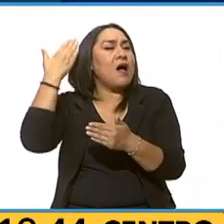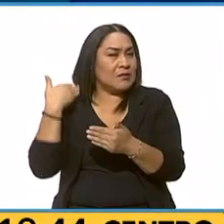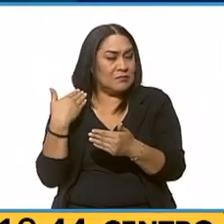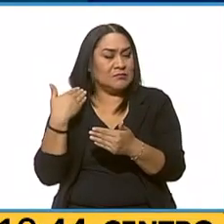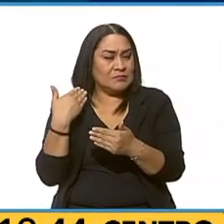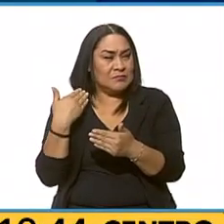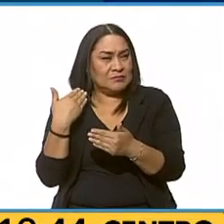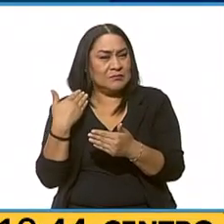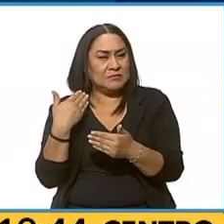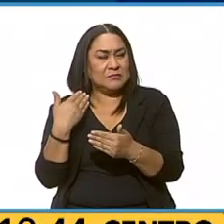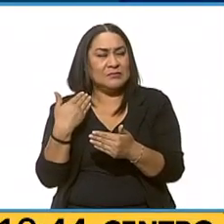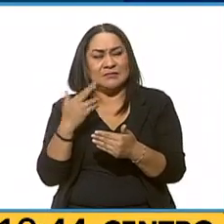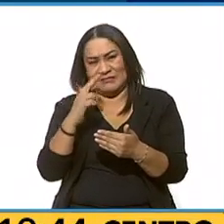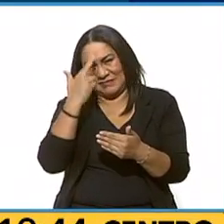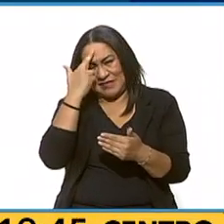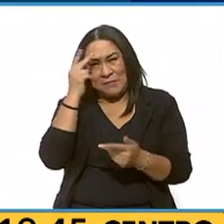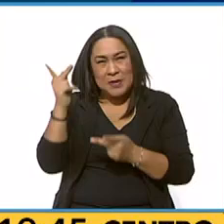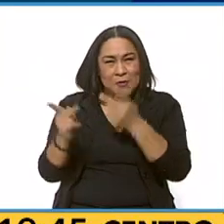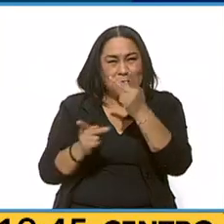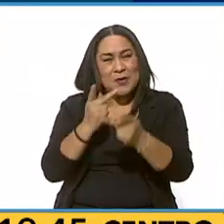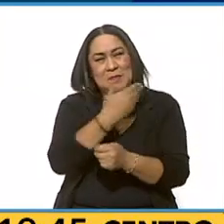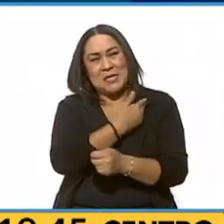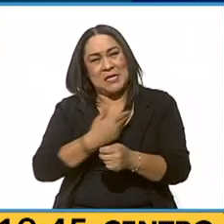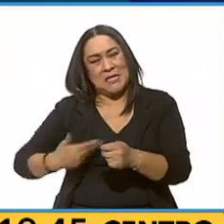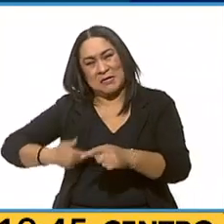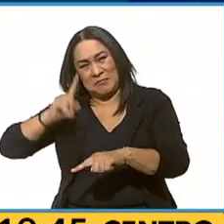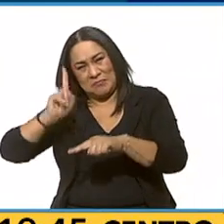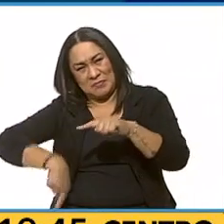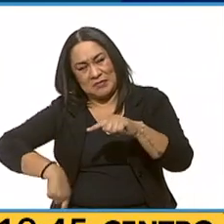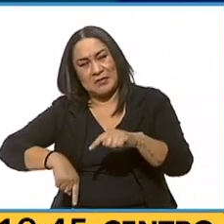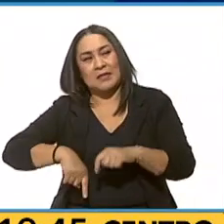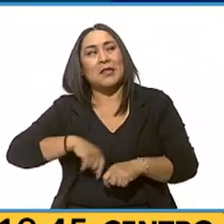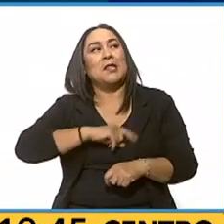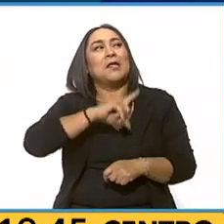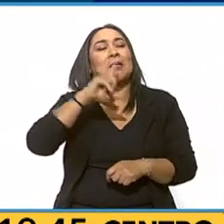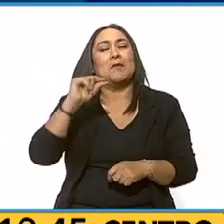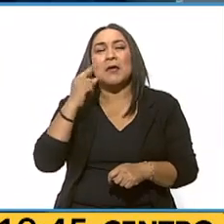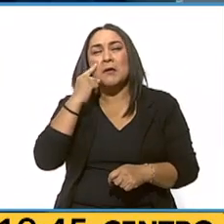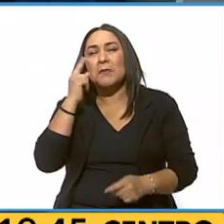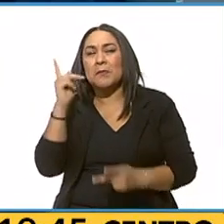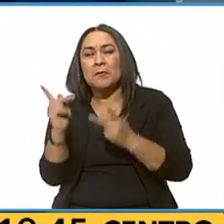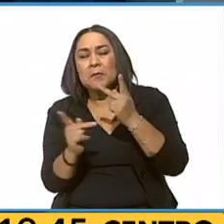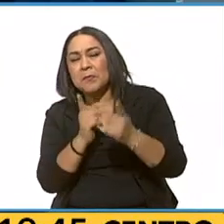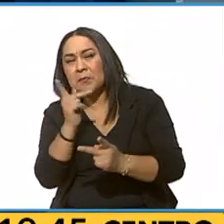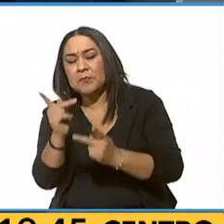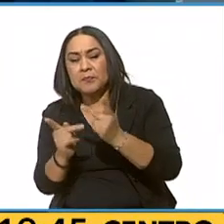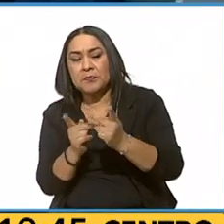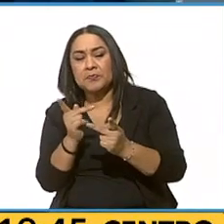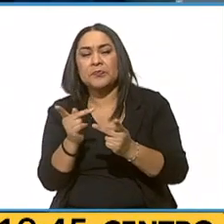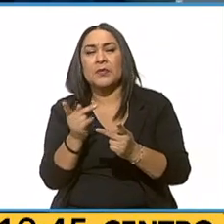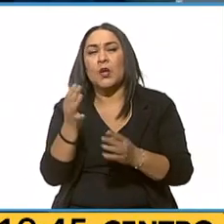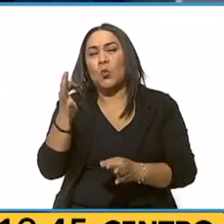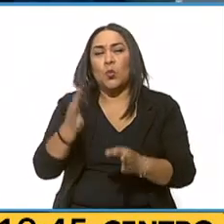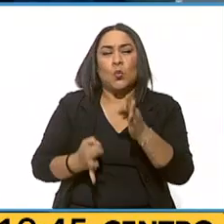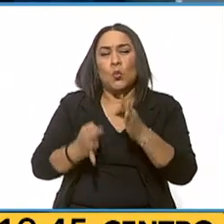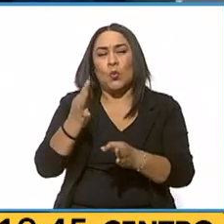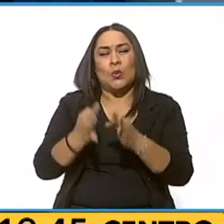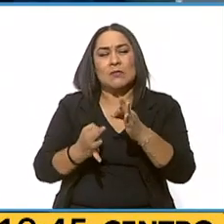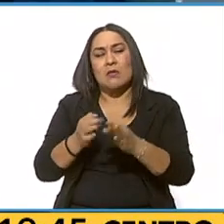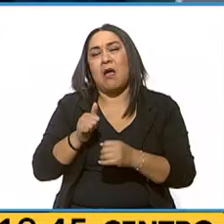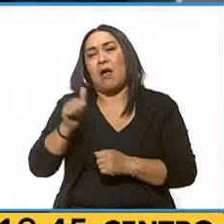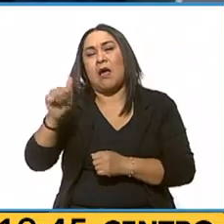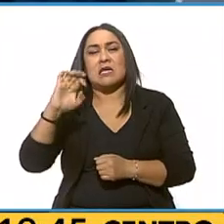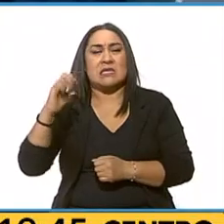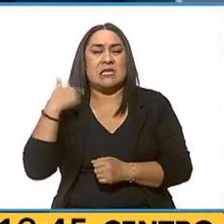la consulta de revocación de mandato y con la consulta de juicio de expresidentes,